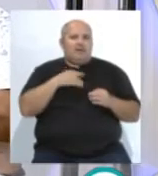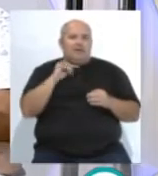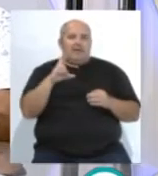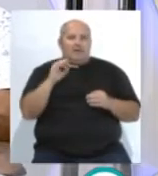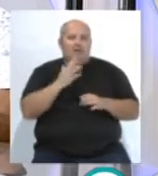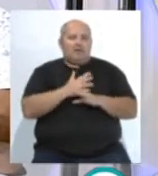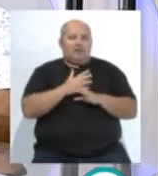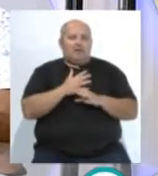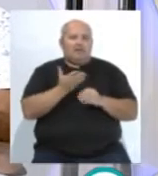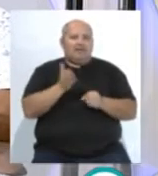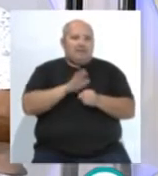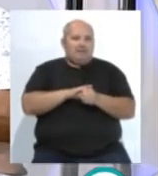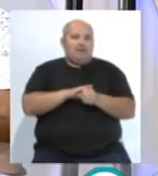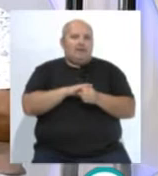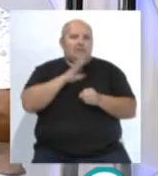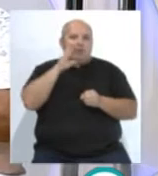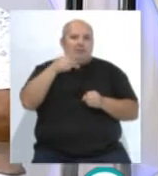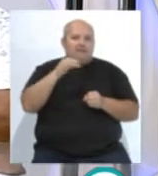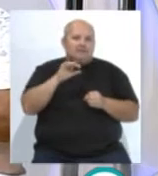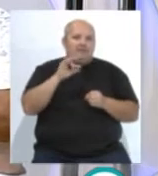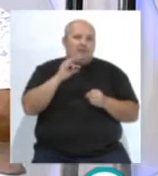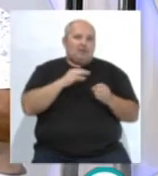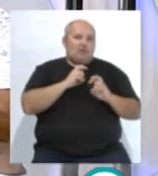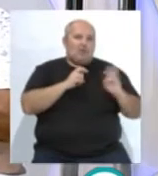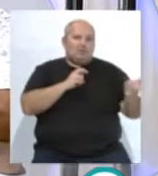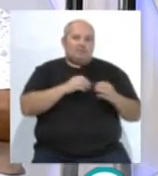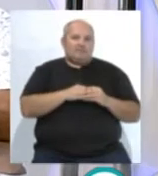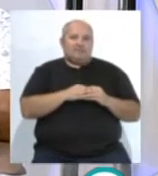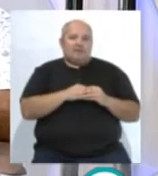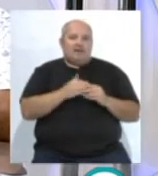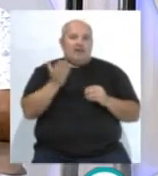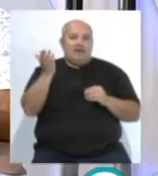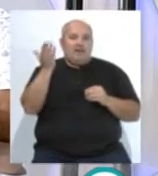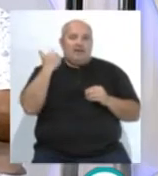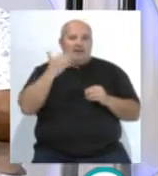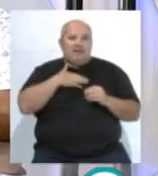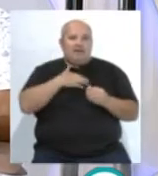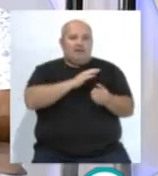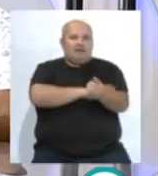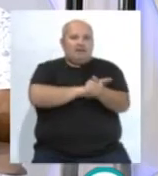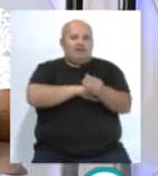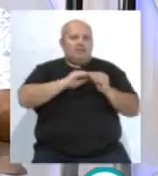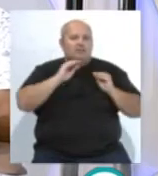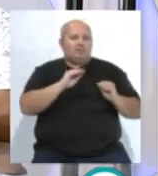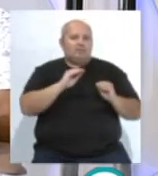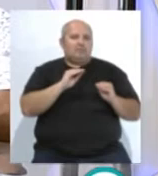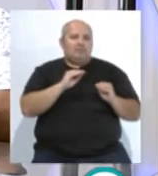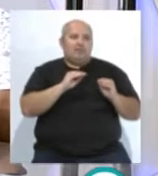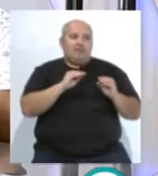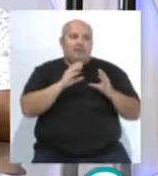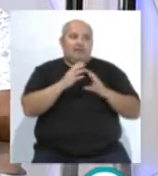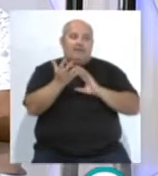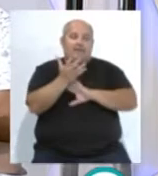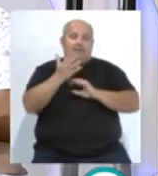Jairo está tapado por Masí y por los que lo marcan. Pero ayer la banda izquierda de ellos, o la banda